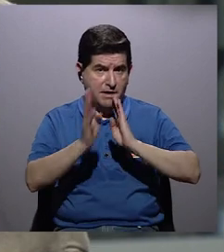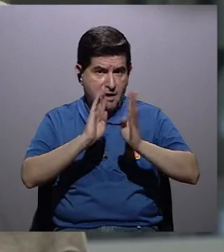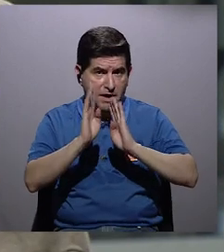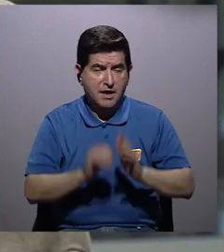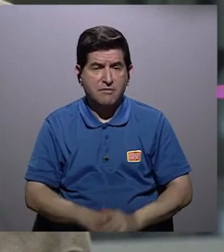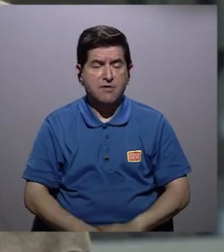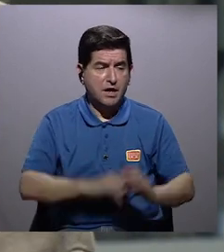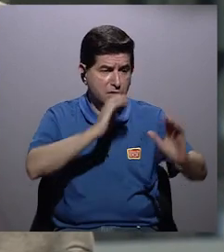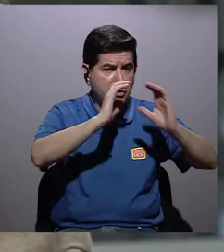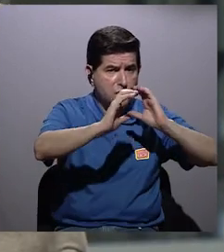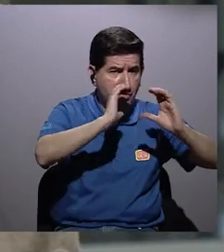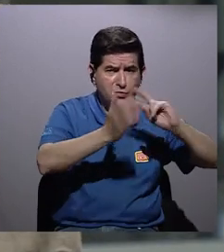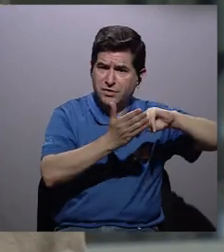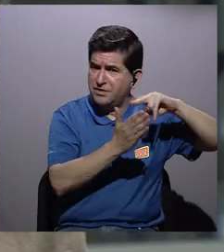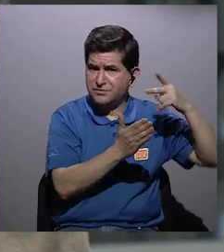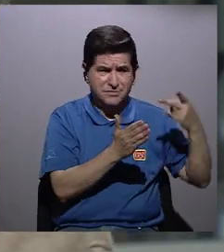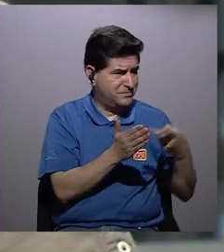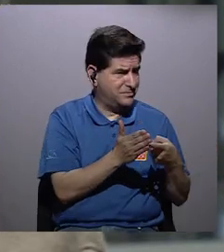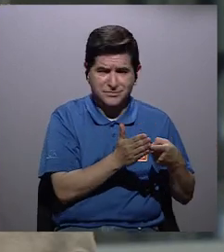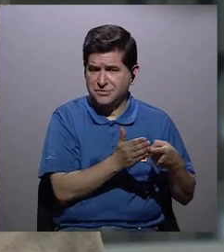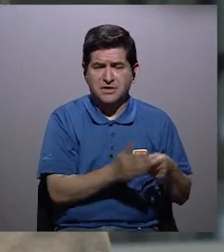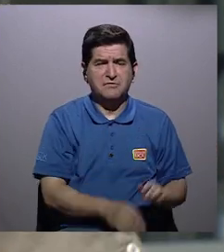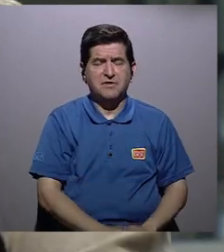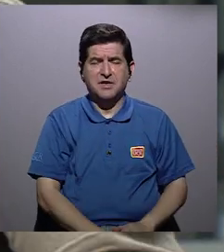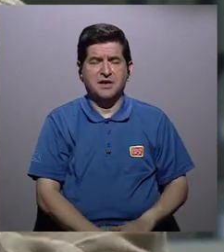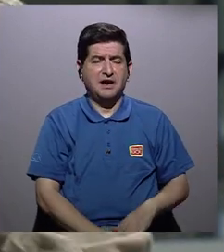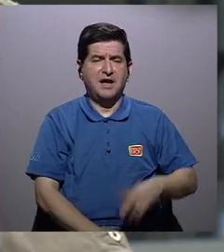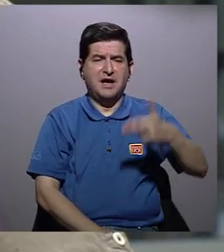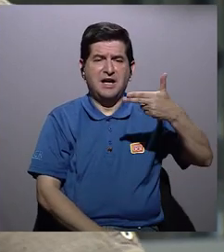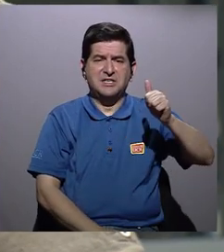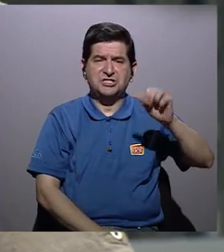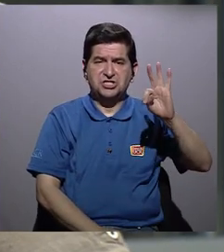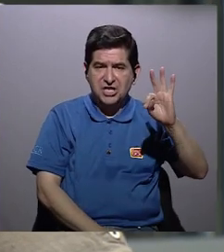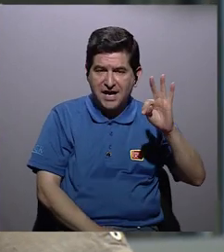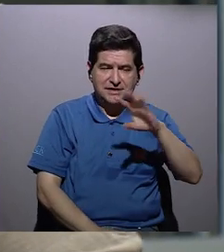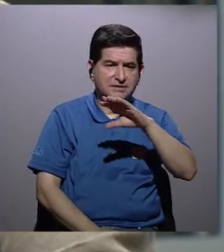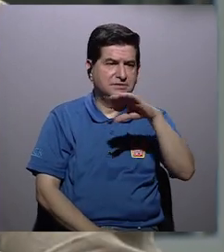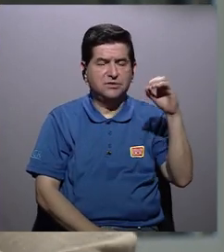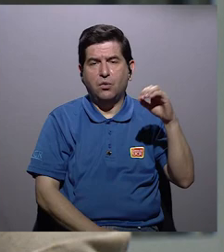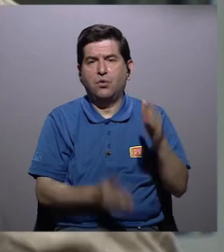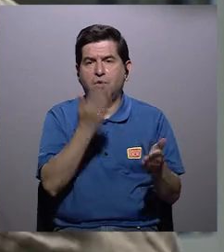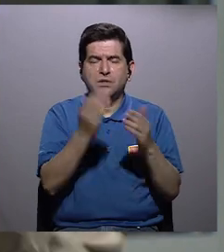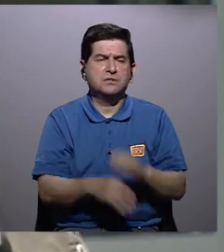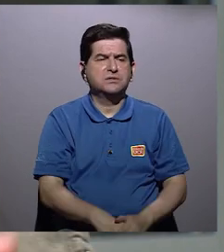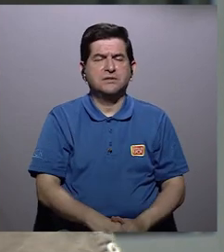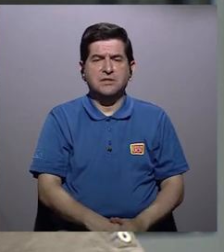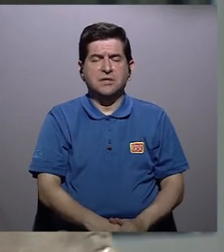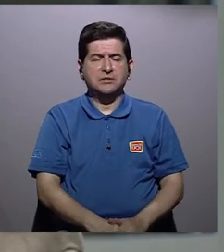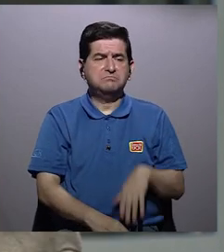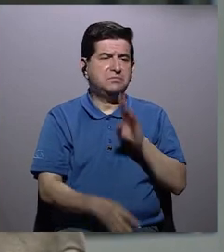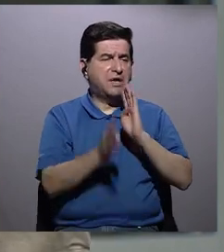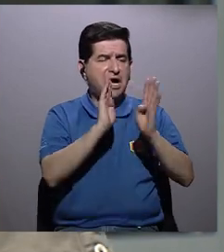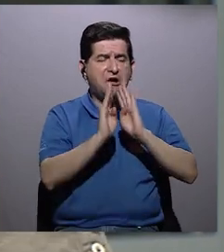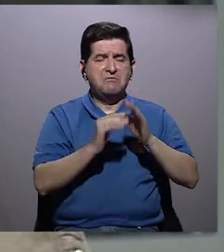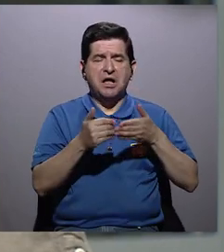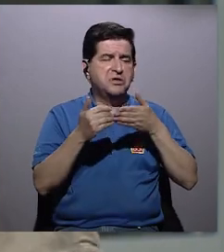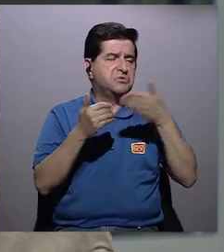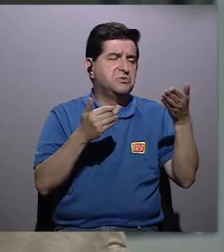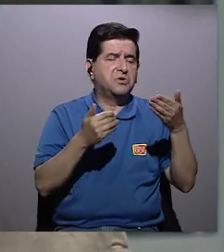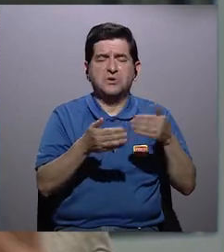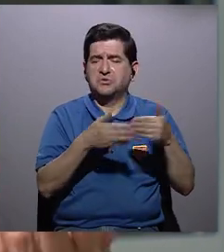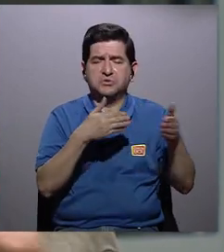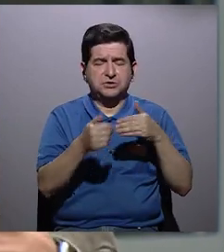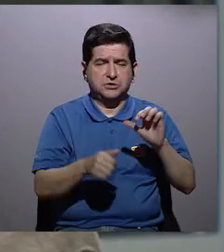ejemplo, de uso comunicativo, no es que simplemente están chateando, están conversando sobre cualquier cosa con otros